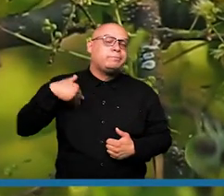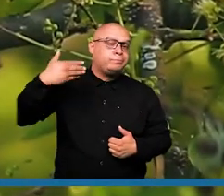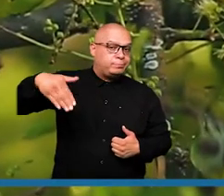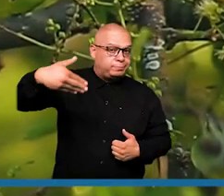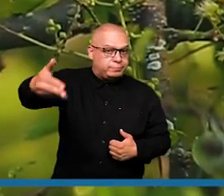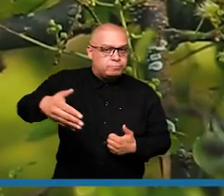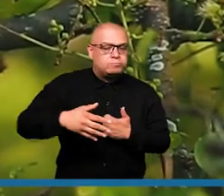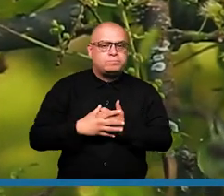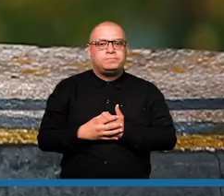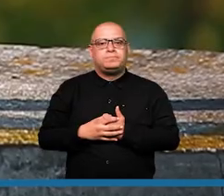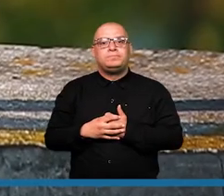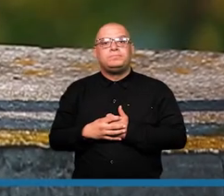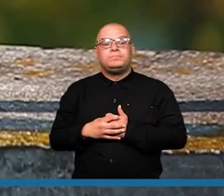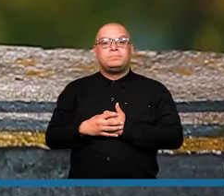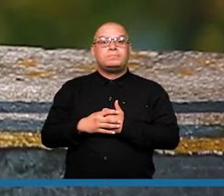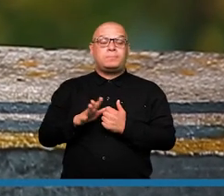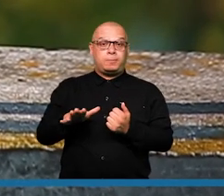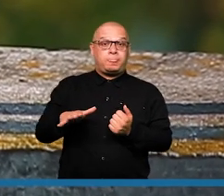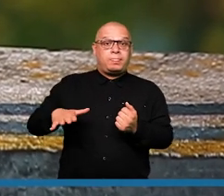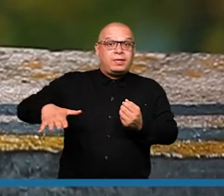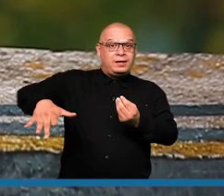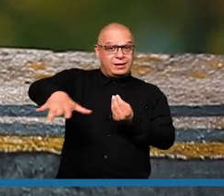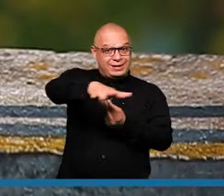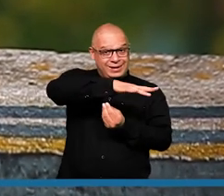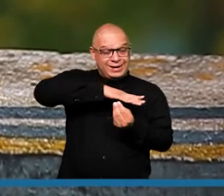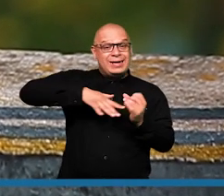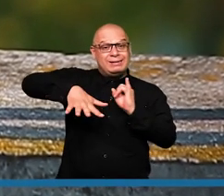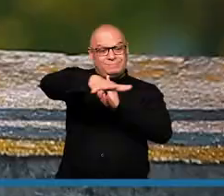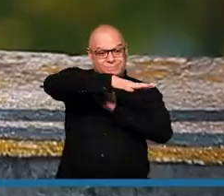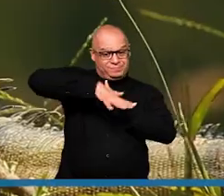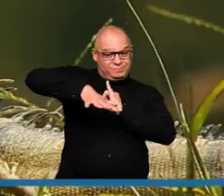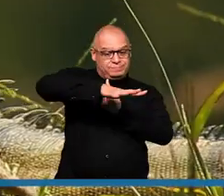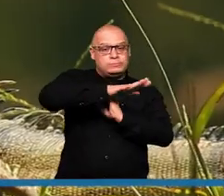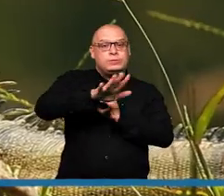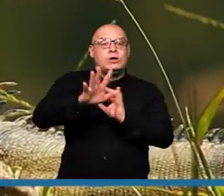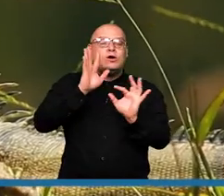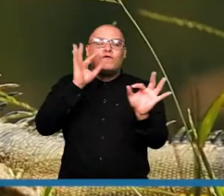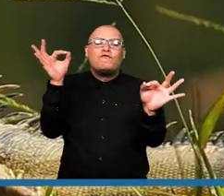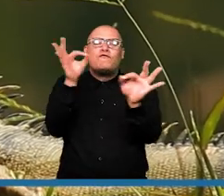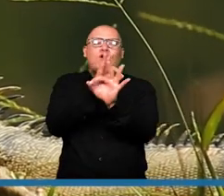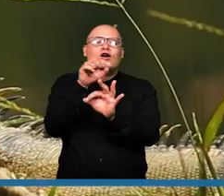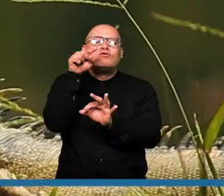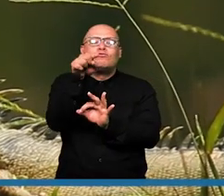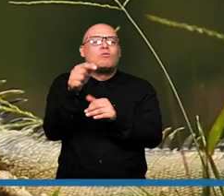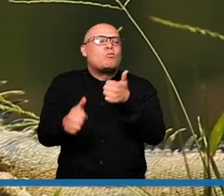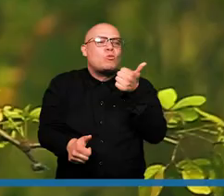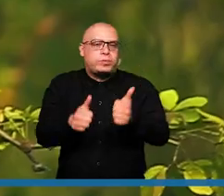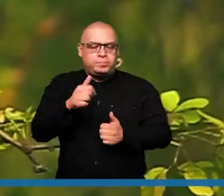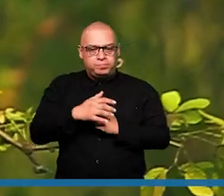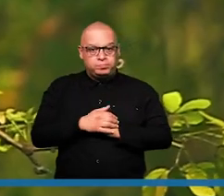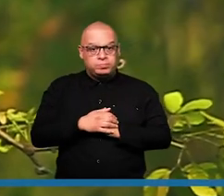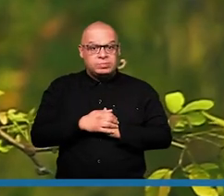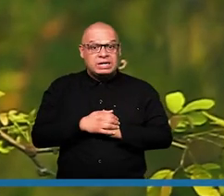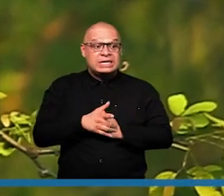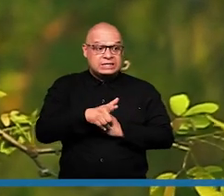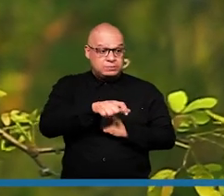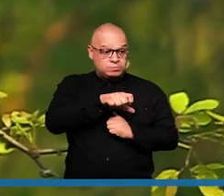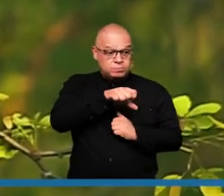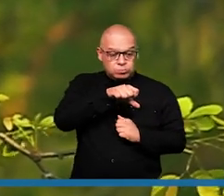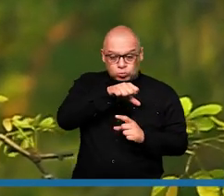Básicamente el área metropolitana siempre ha enfocado todos sus procesos en generar como ese sentido de